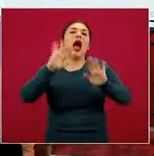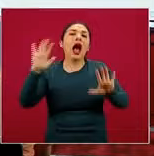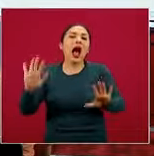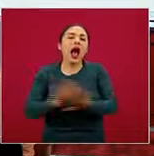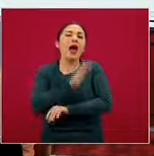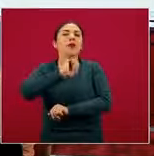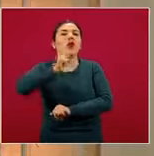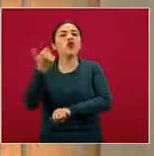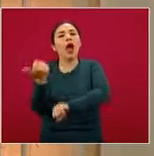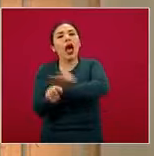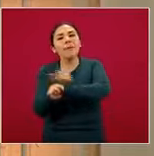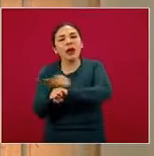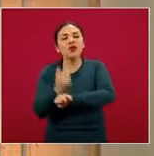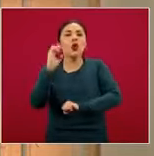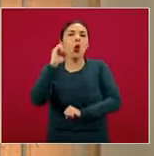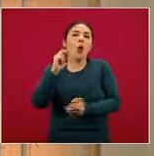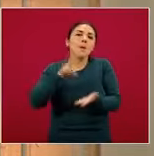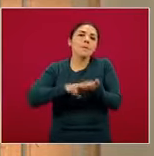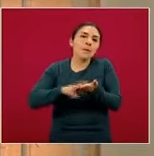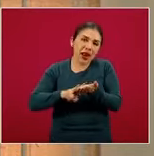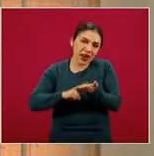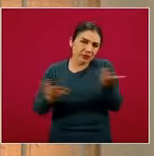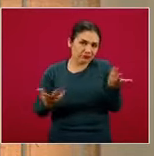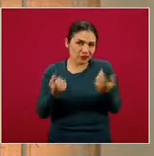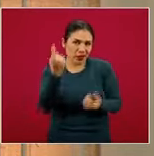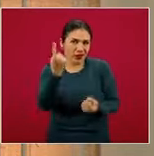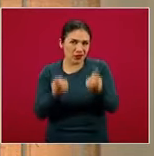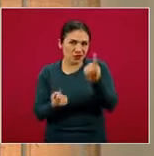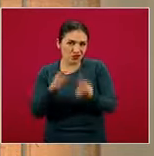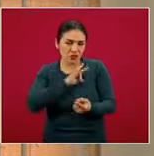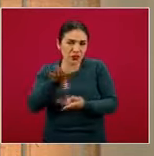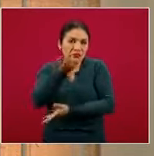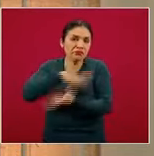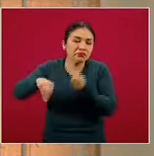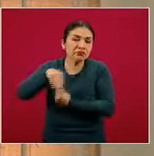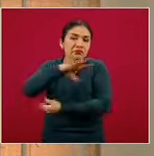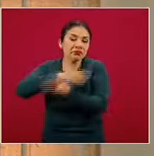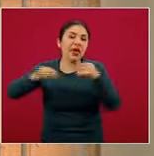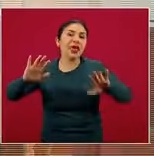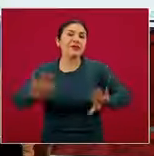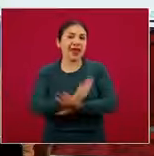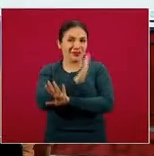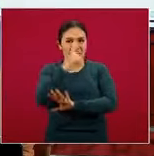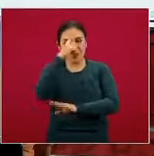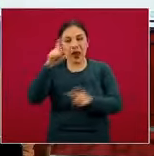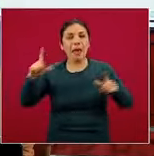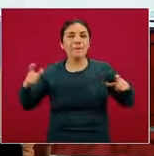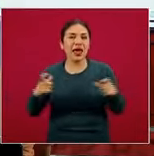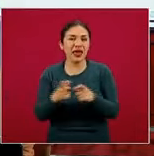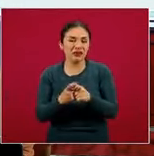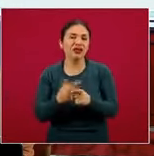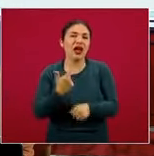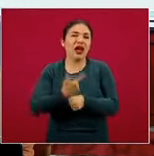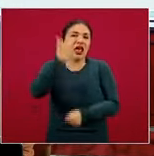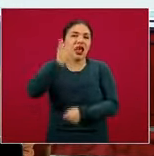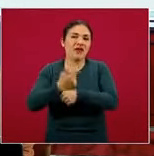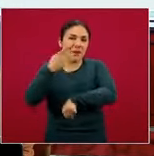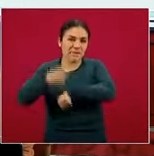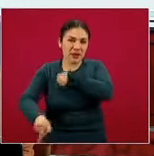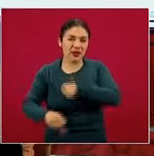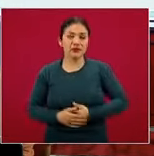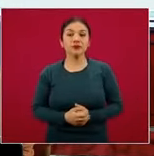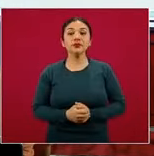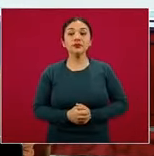están en amarillo, o inclusive algunas de las que están en amarillo, poder llegar al verde, que es el nivel de riesgo pues más